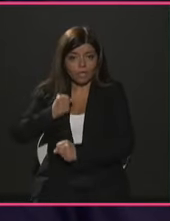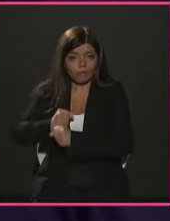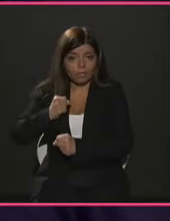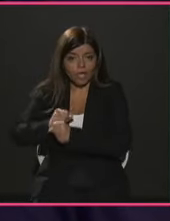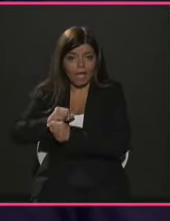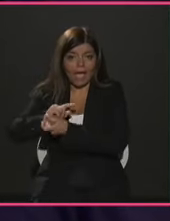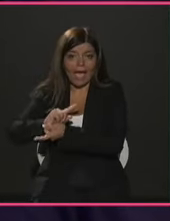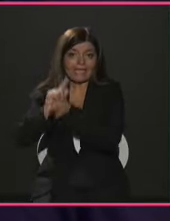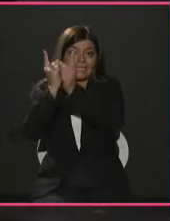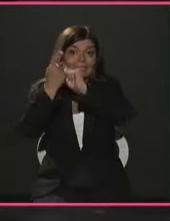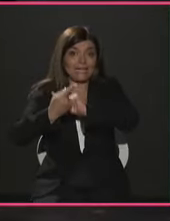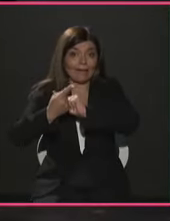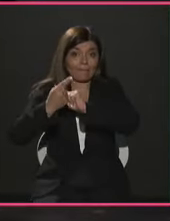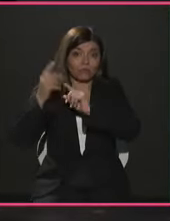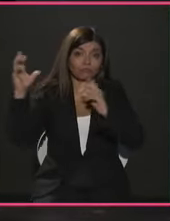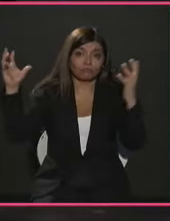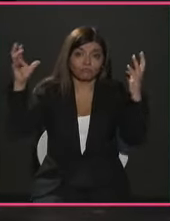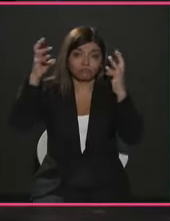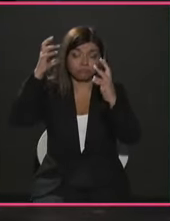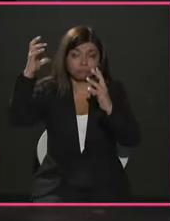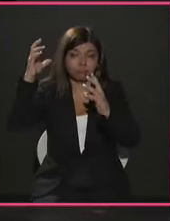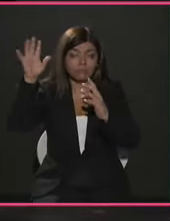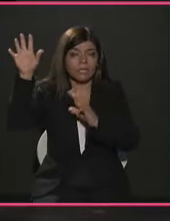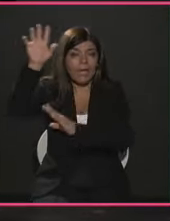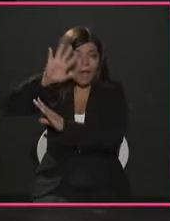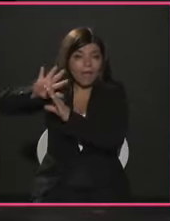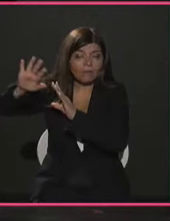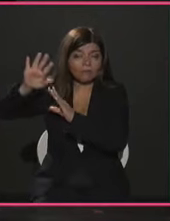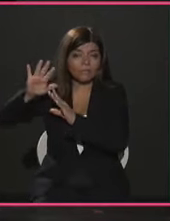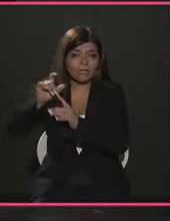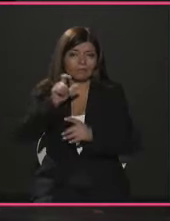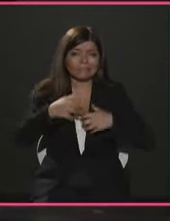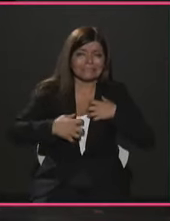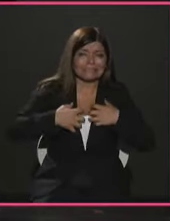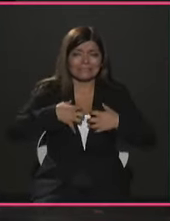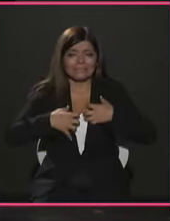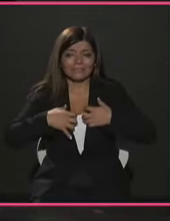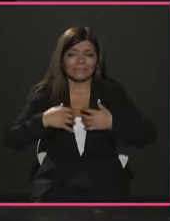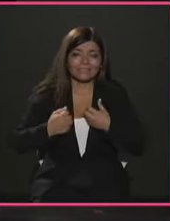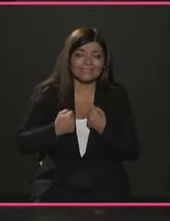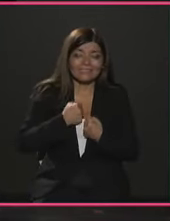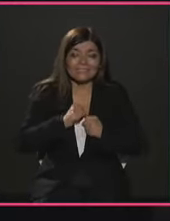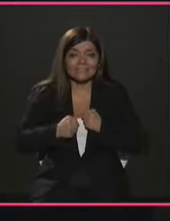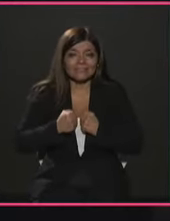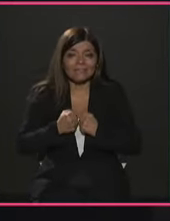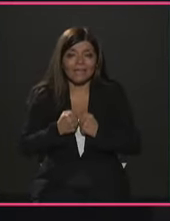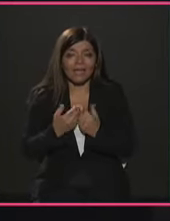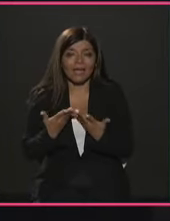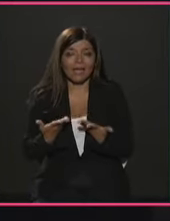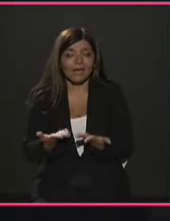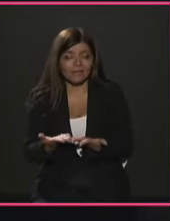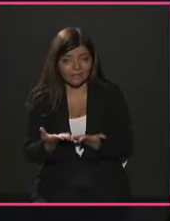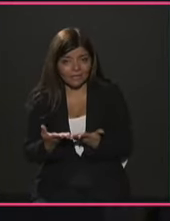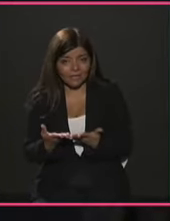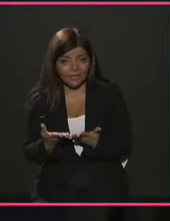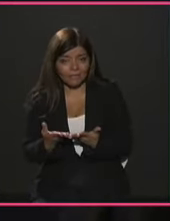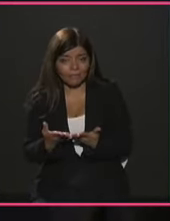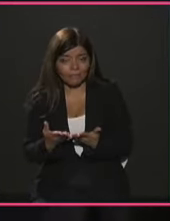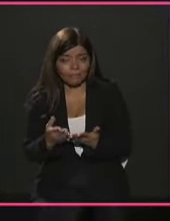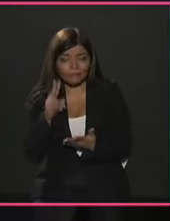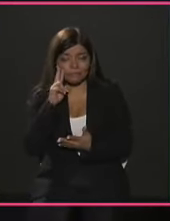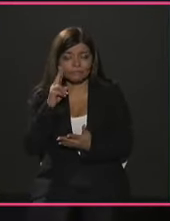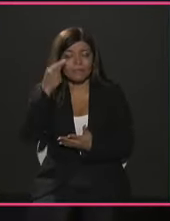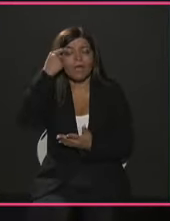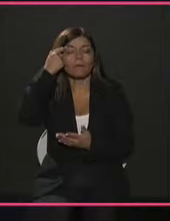cambio climático muchas personas se desesperan con en términos del clima